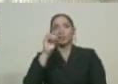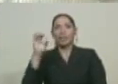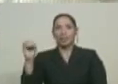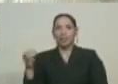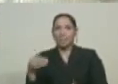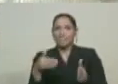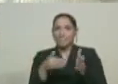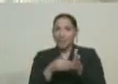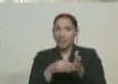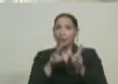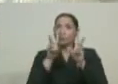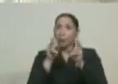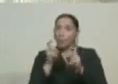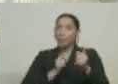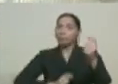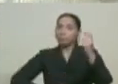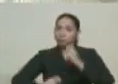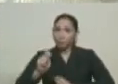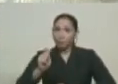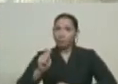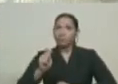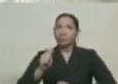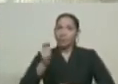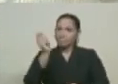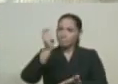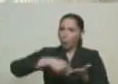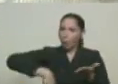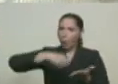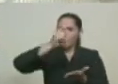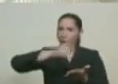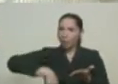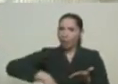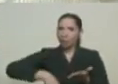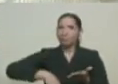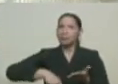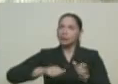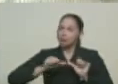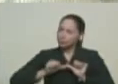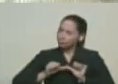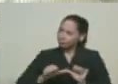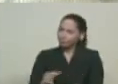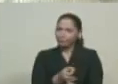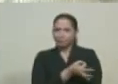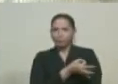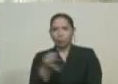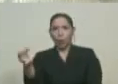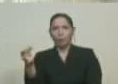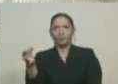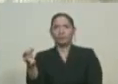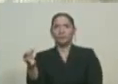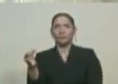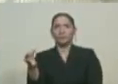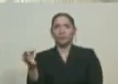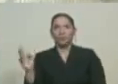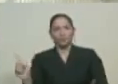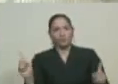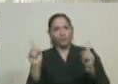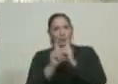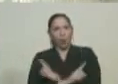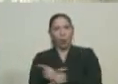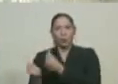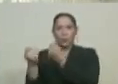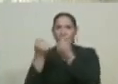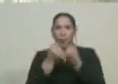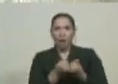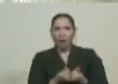operaciones en los puntos de venta. Un arranque exitoso de la reconversión monetaria,